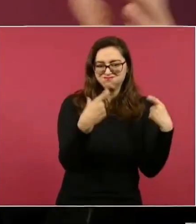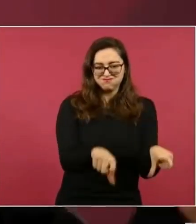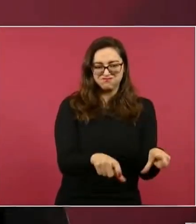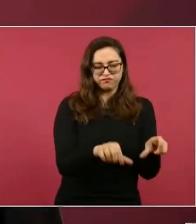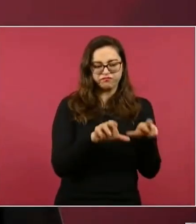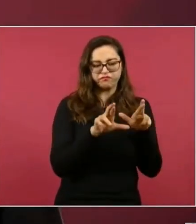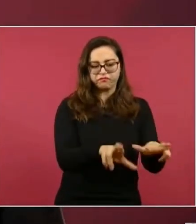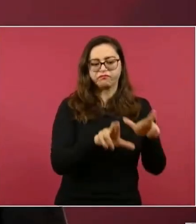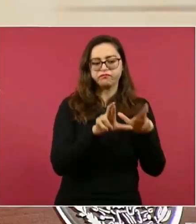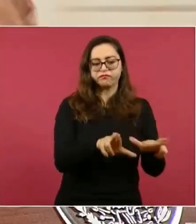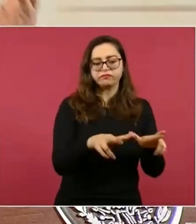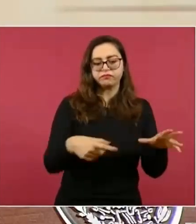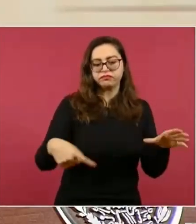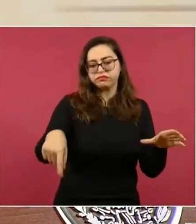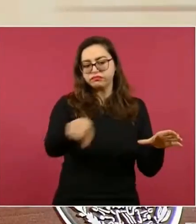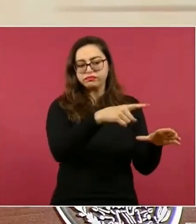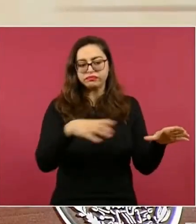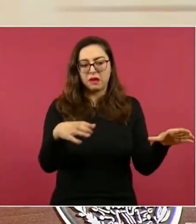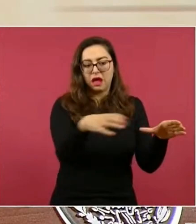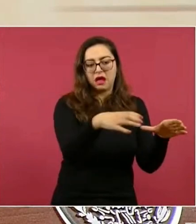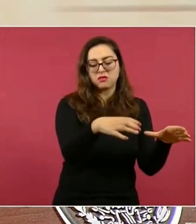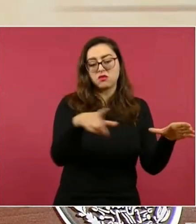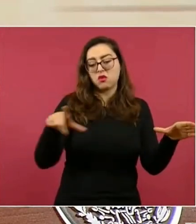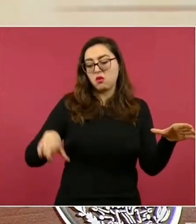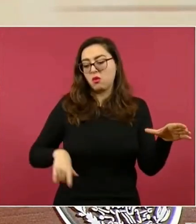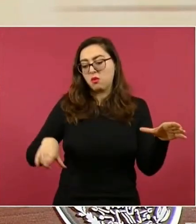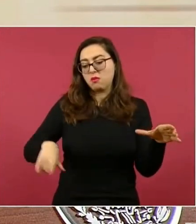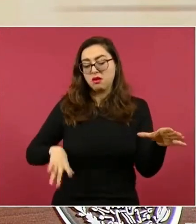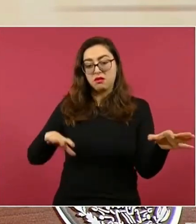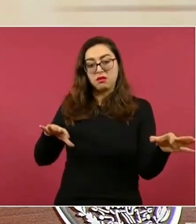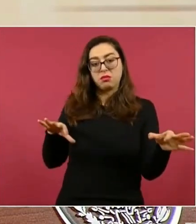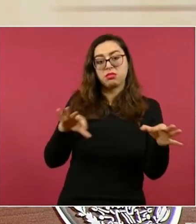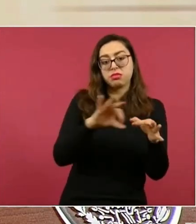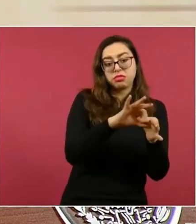los que mandaban, eran los dueños.